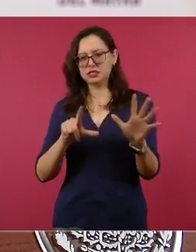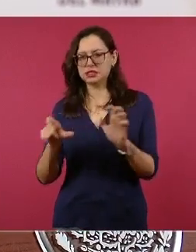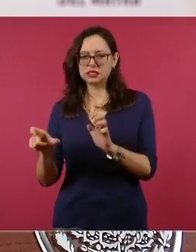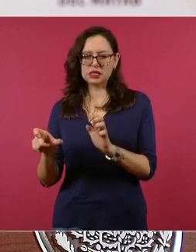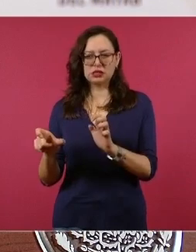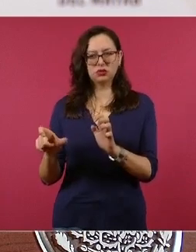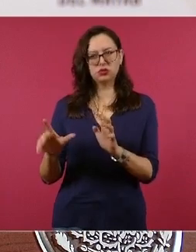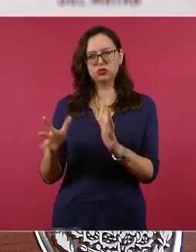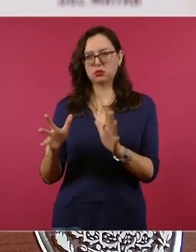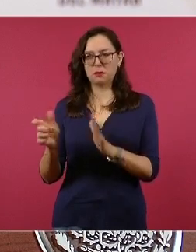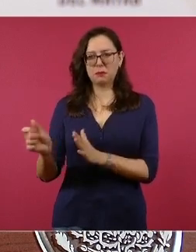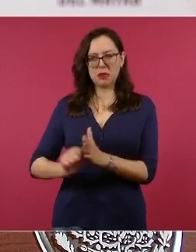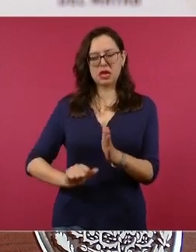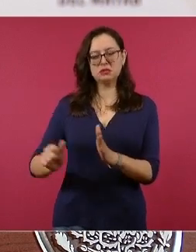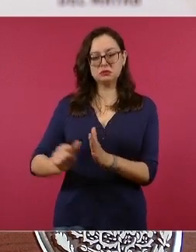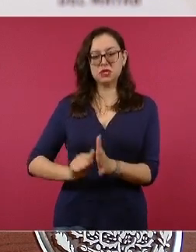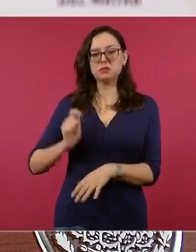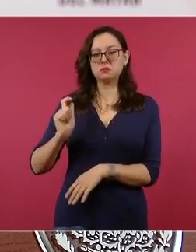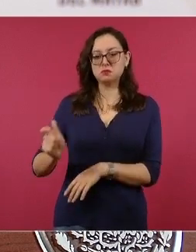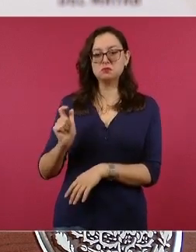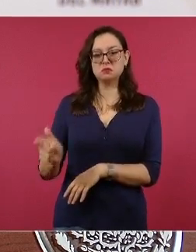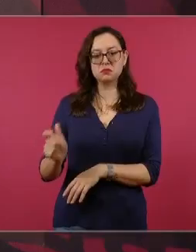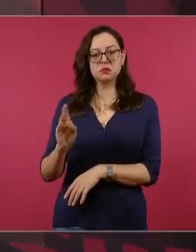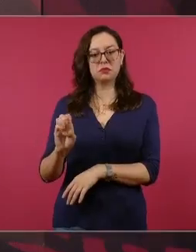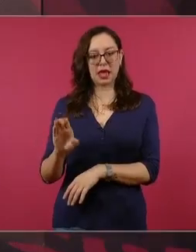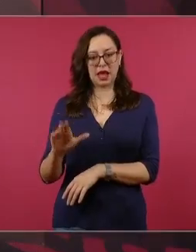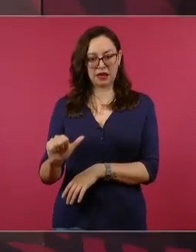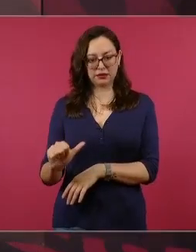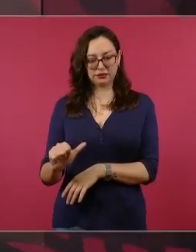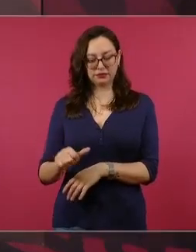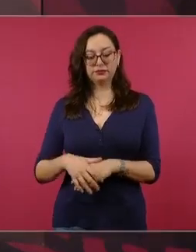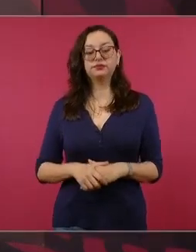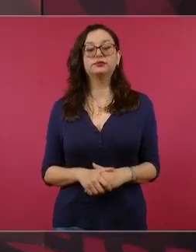pesos mensuales.